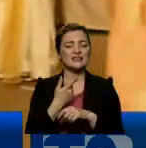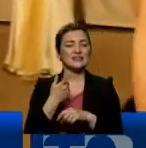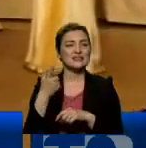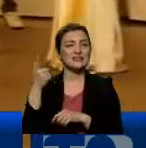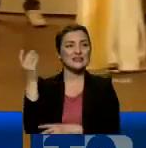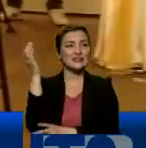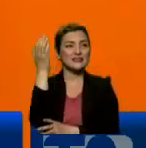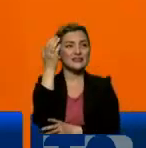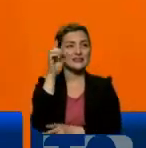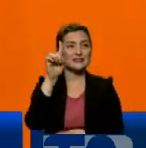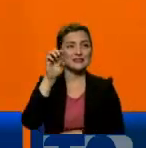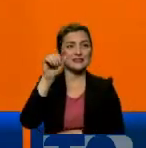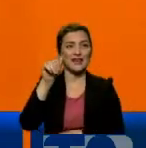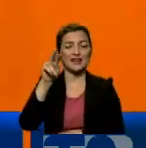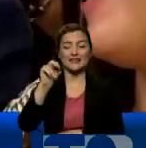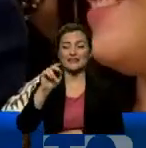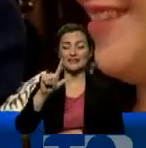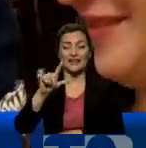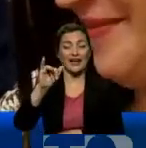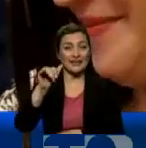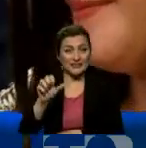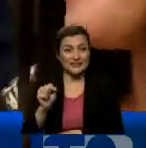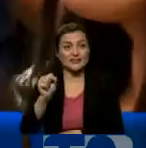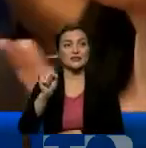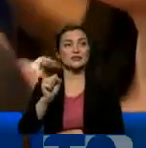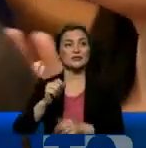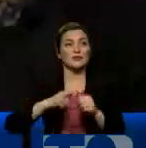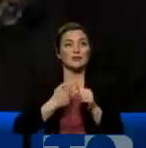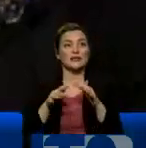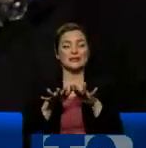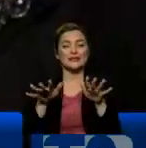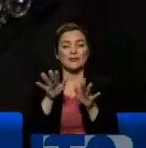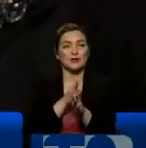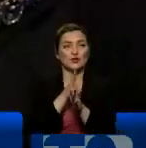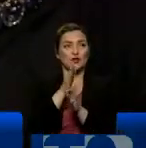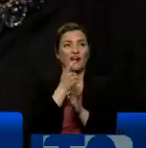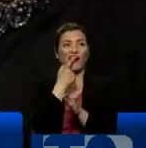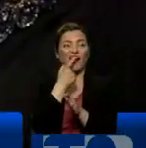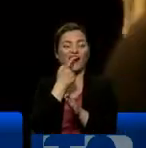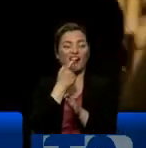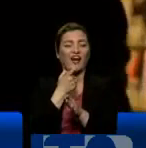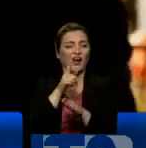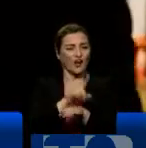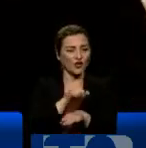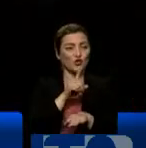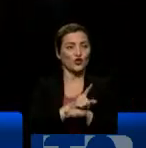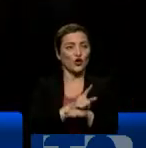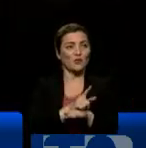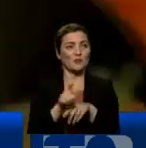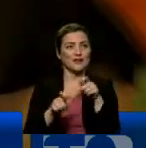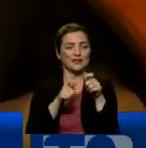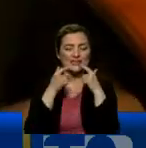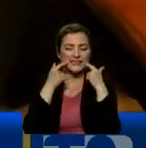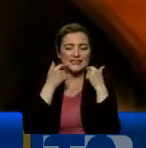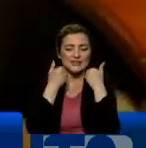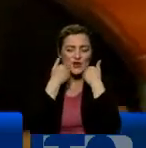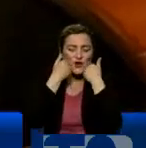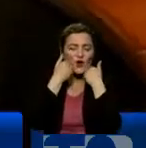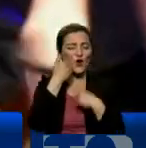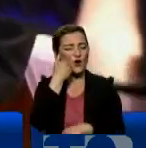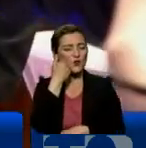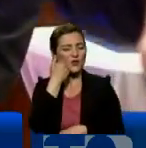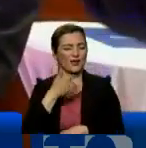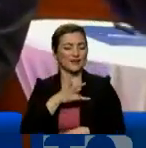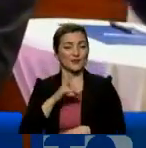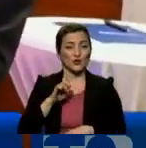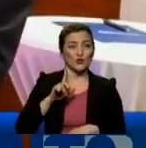y Dentalis. La primera red de especialidades odontológicas del país se une para devolver a los pacientes la comodidad, confort